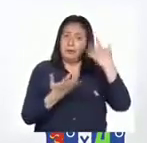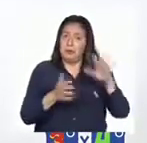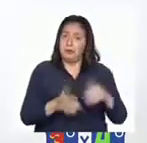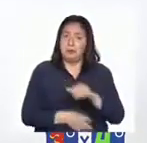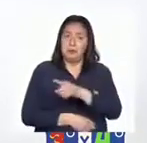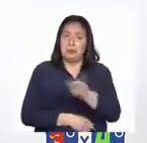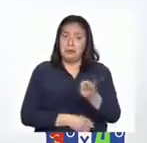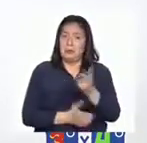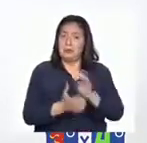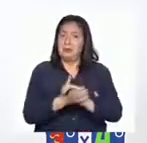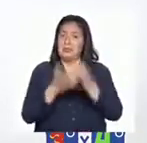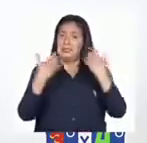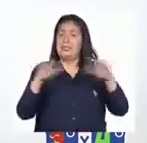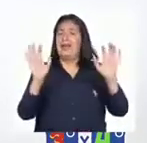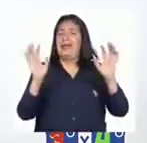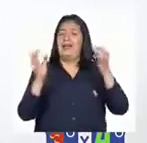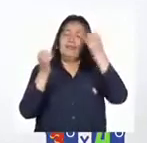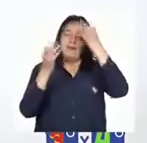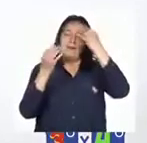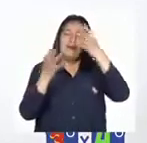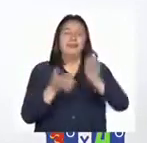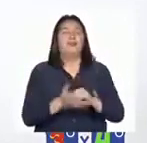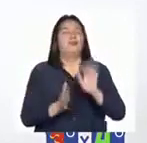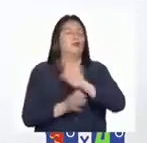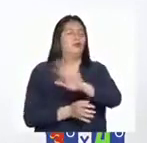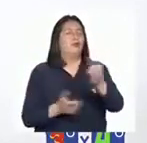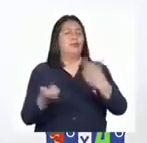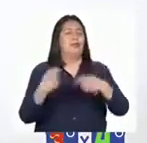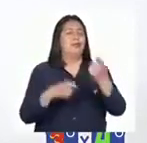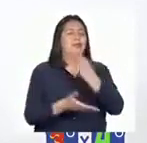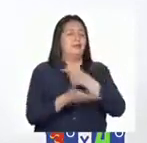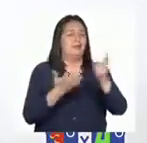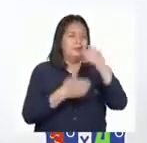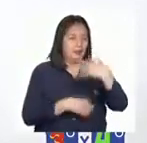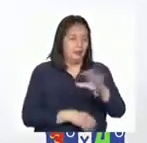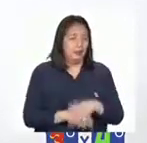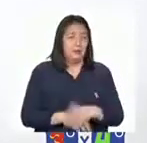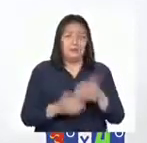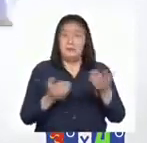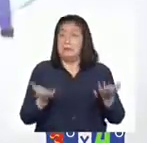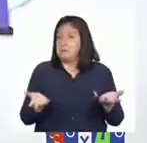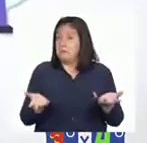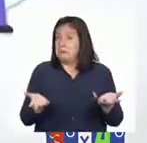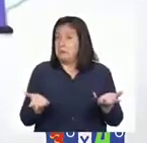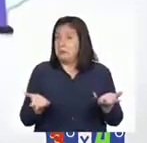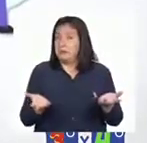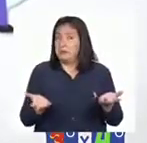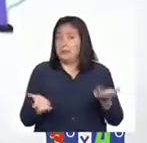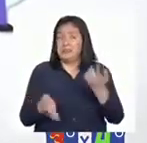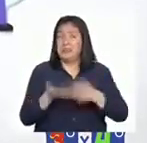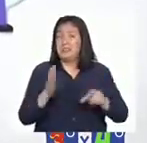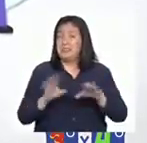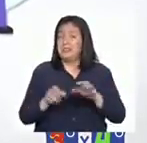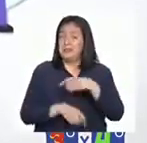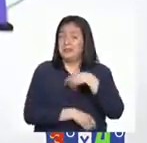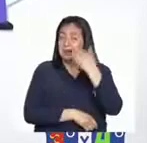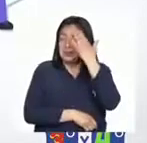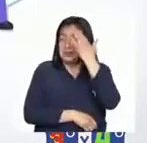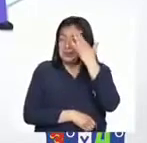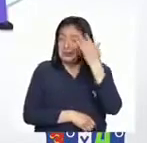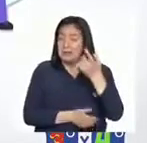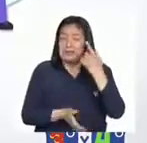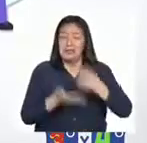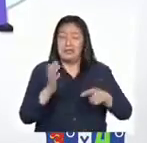nuestras amigas ya tenían toda la información sobre sus ventas de la semana. Entonces, ¿qué hicieron para descubrir